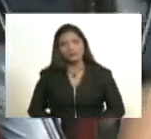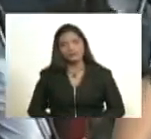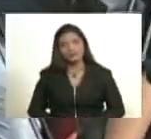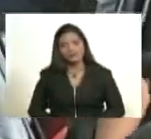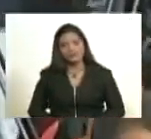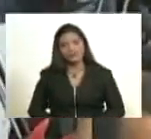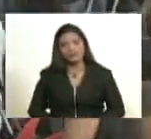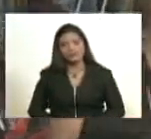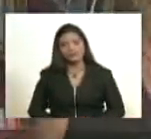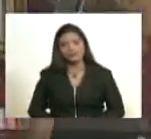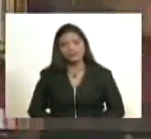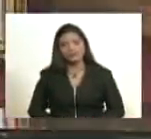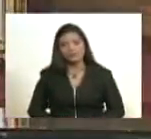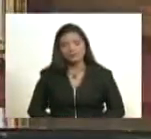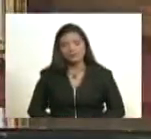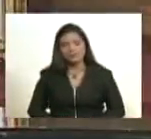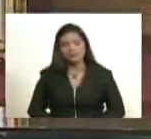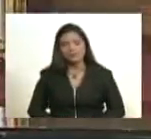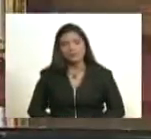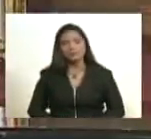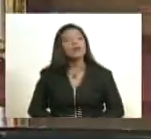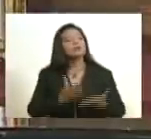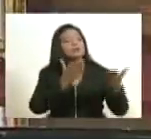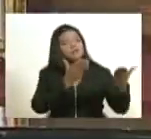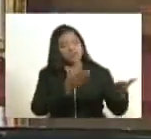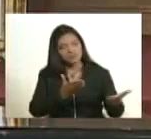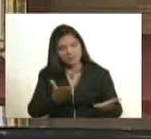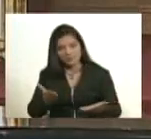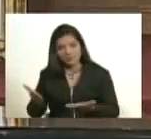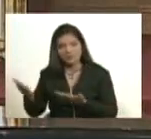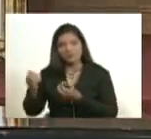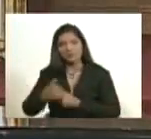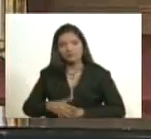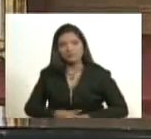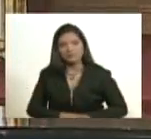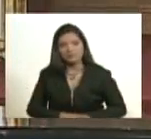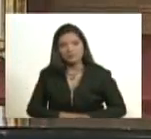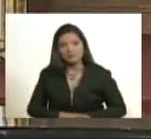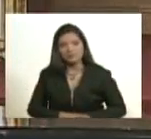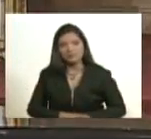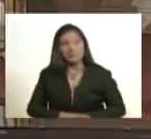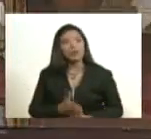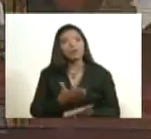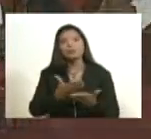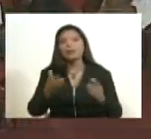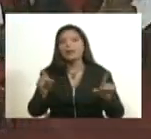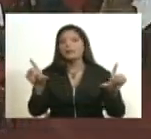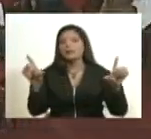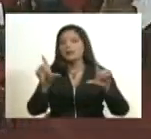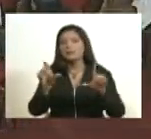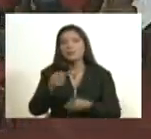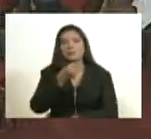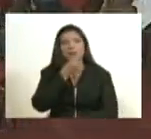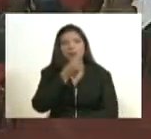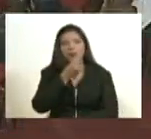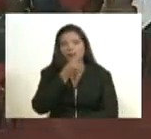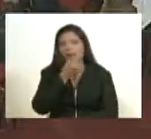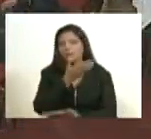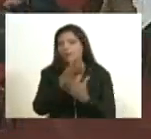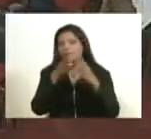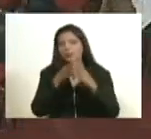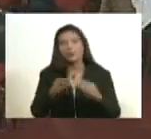Bueno, en primer lugar, les doy la bienvenida a todos los medios nacionales, internacionales,